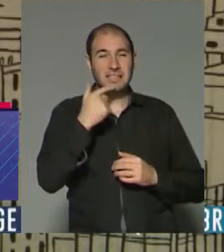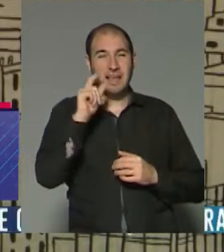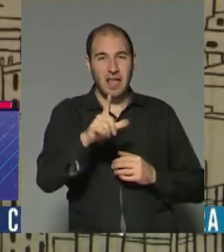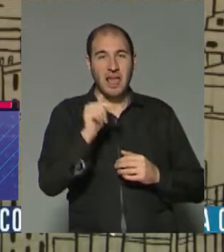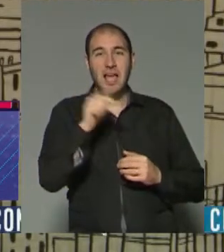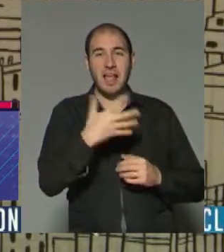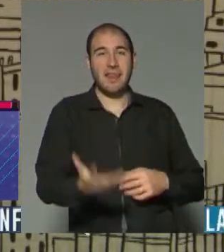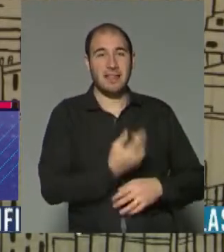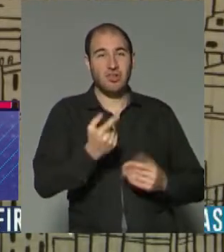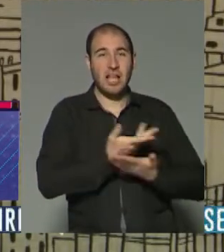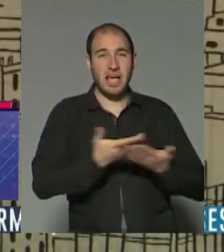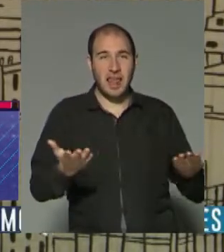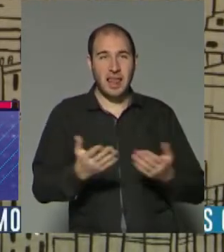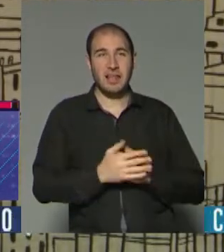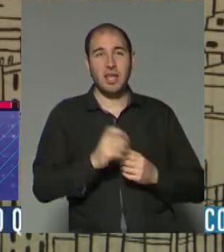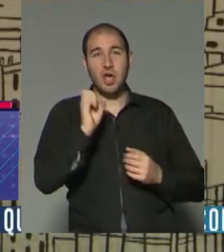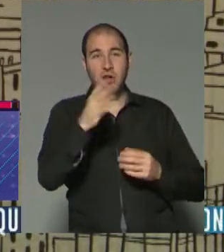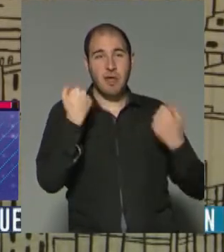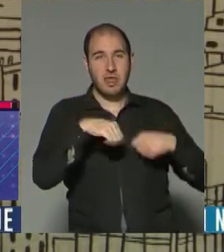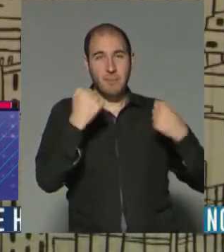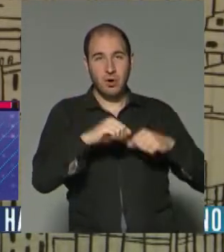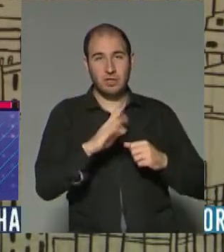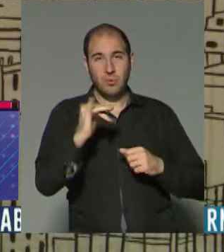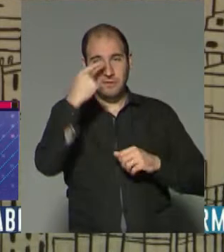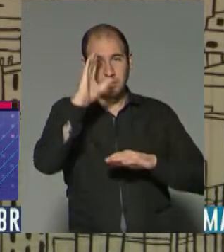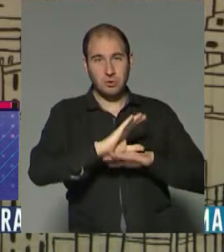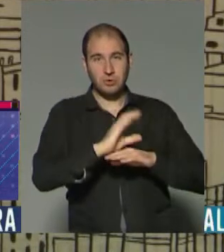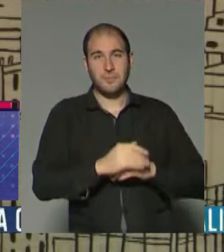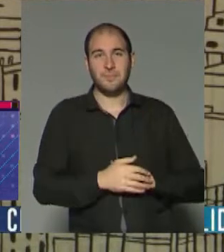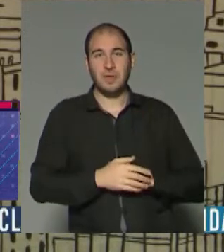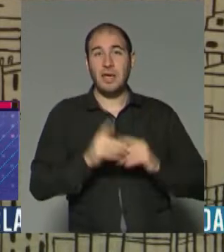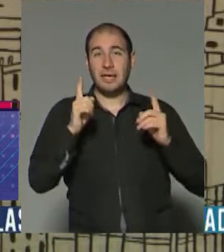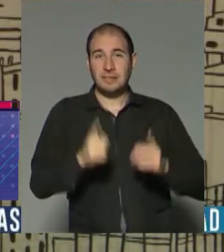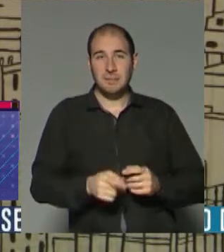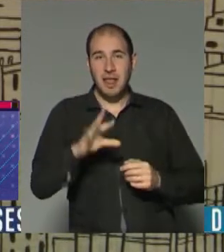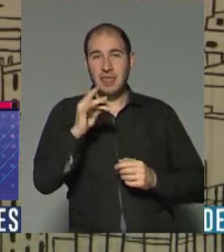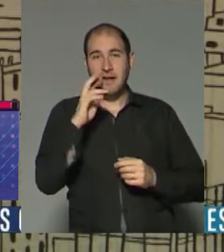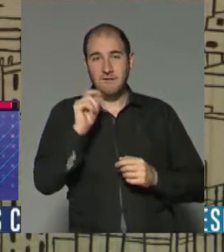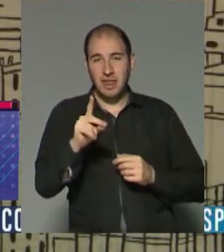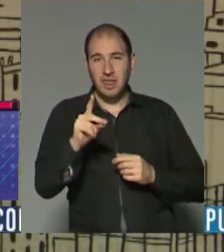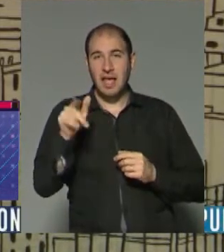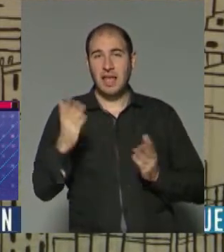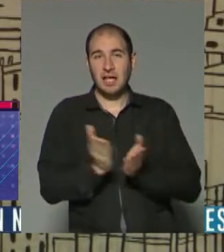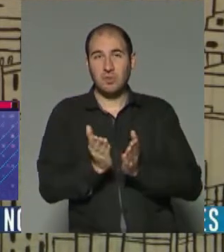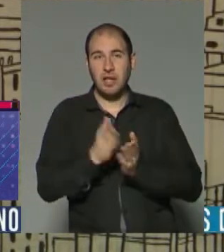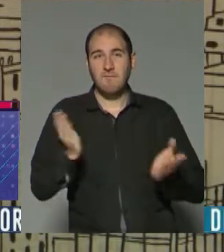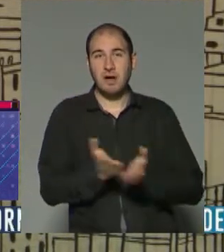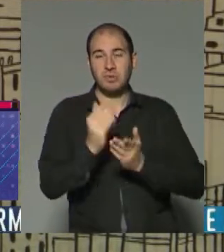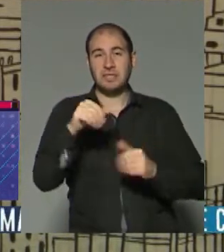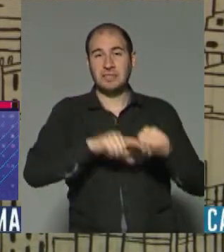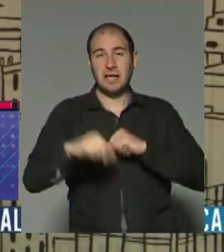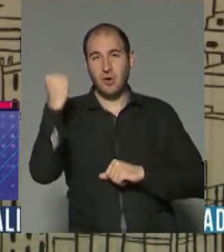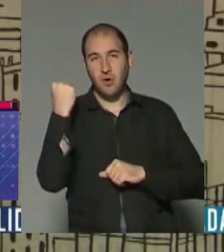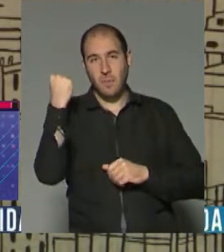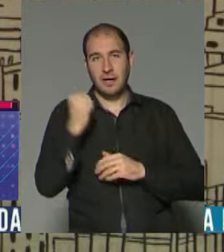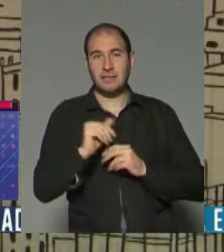Orrico, que ella es directora general del Club de Deportes de la Universidad Nacional de Cuyo, y también a David Tovares, que es estudiante de la Facultad de Ciencias